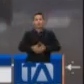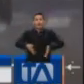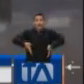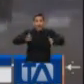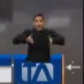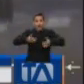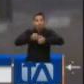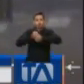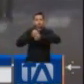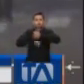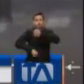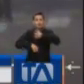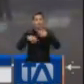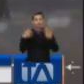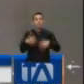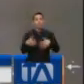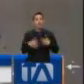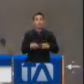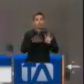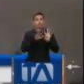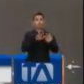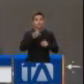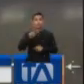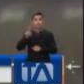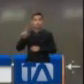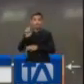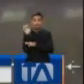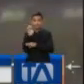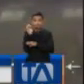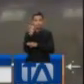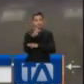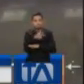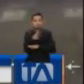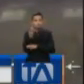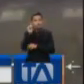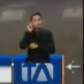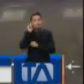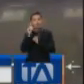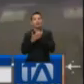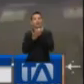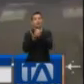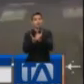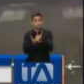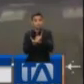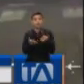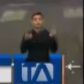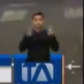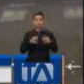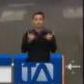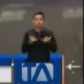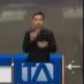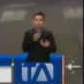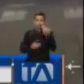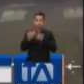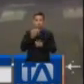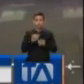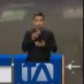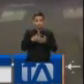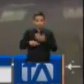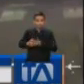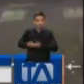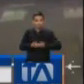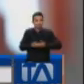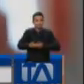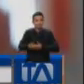Quito. Gracias a las cámaras del servicio EQ911, la mujer pudo ser asistida y hoy nos cuenta su historia junto a su pequeña